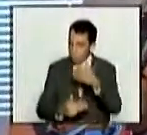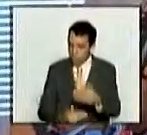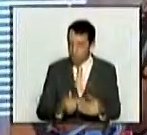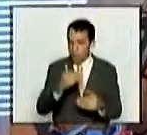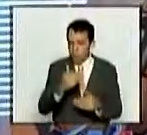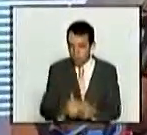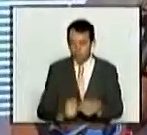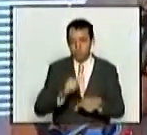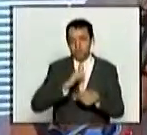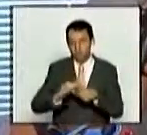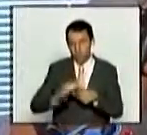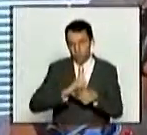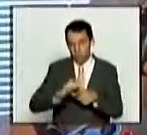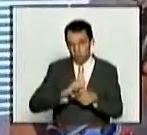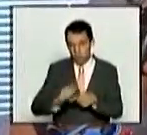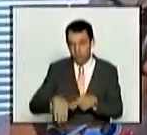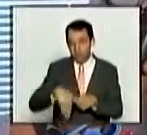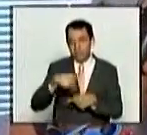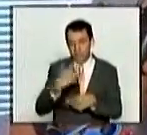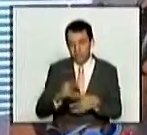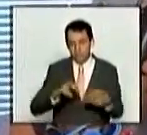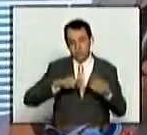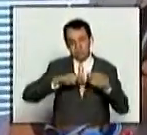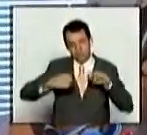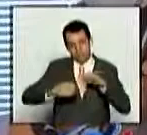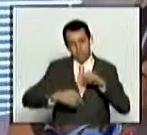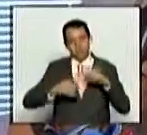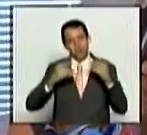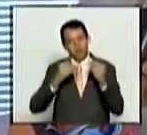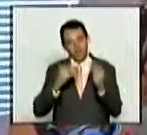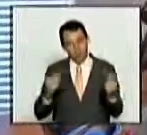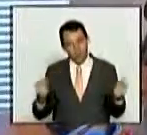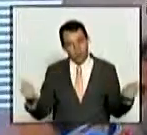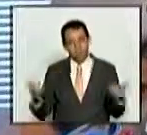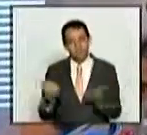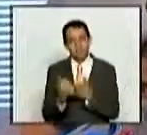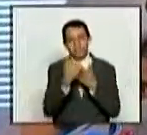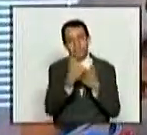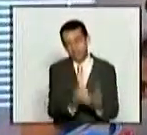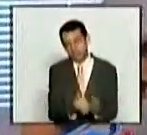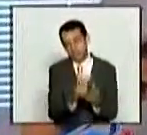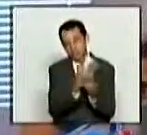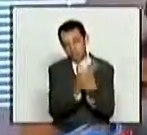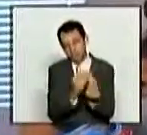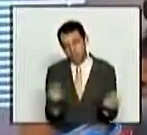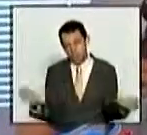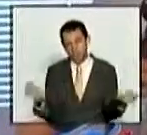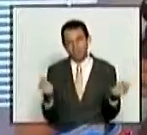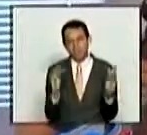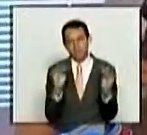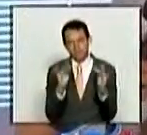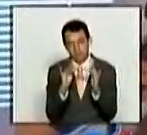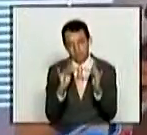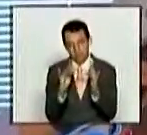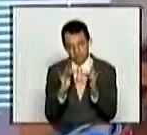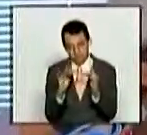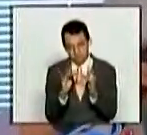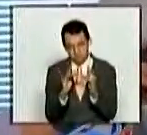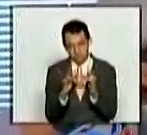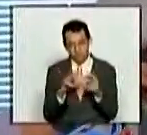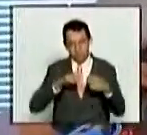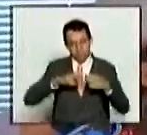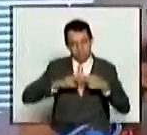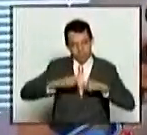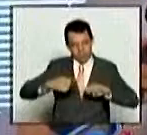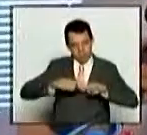doler desde luego, pero el músculo empieza a soltar, porque es que lo que produce generalmente el dolor es la porción nerviosa, pero el músculo ese,